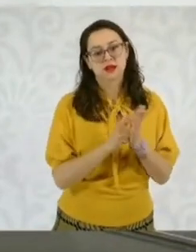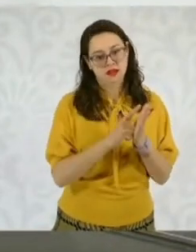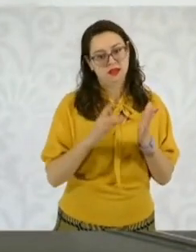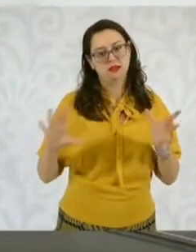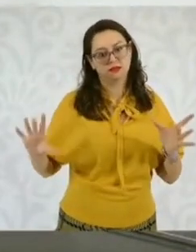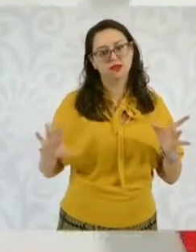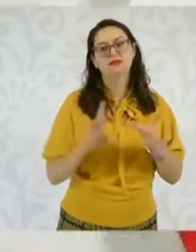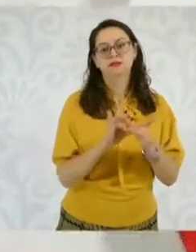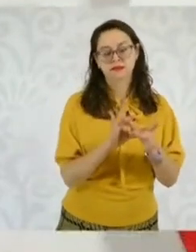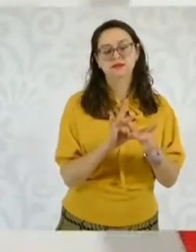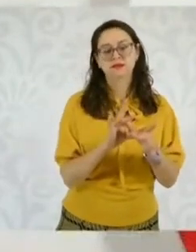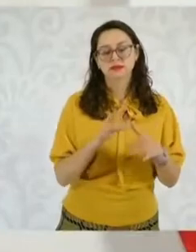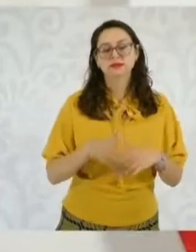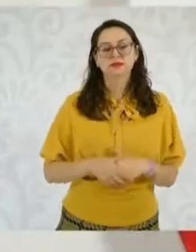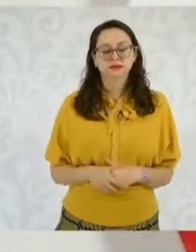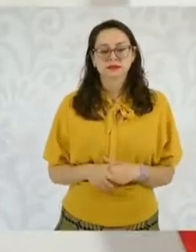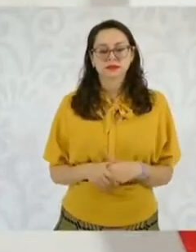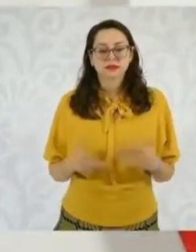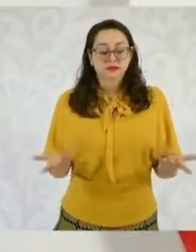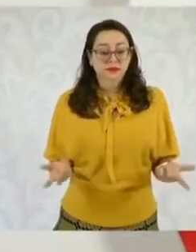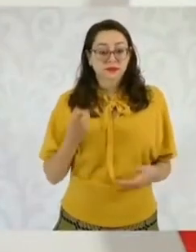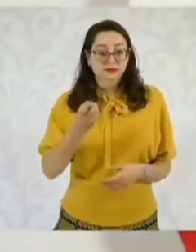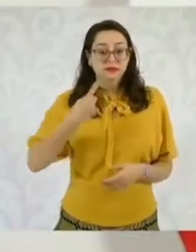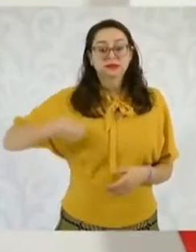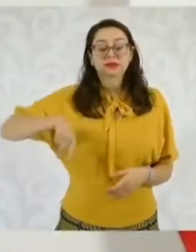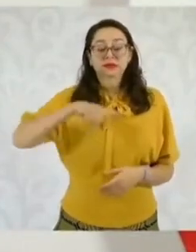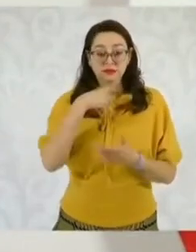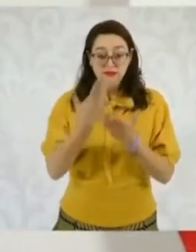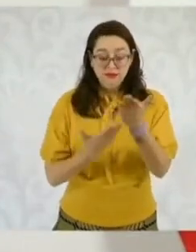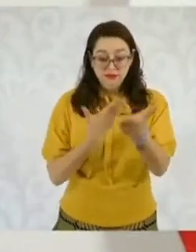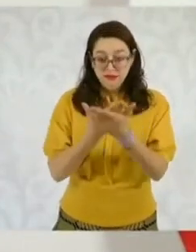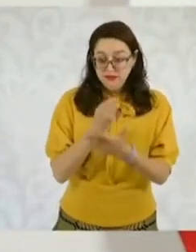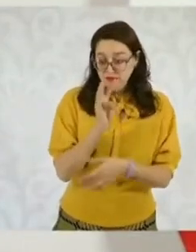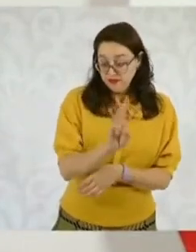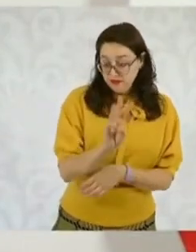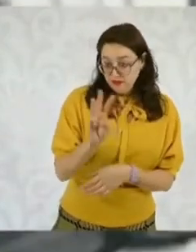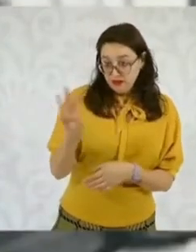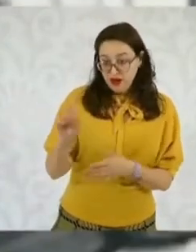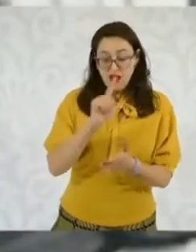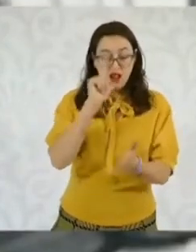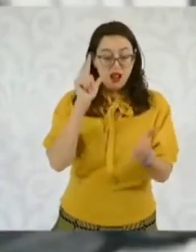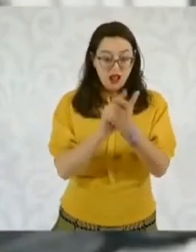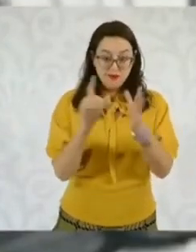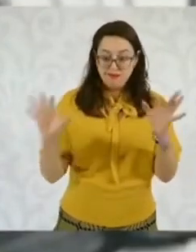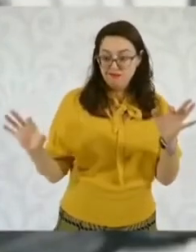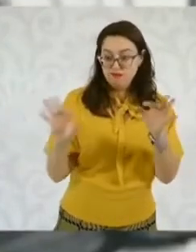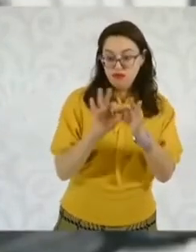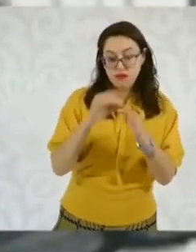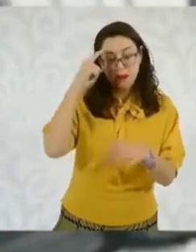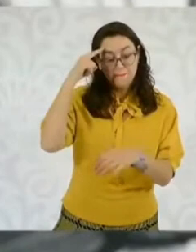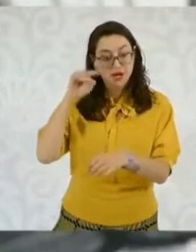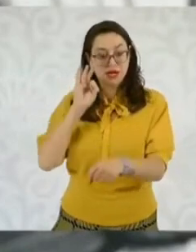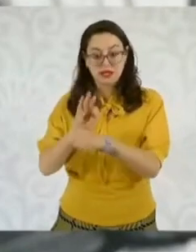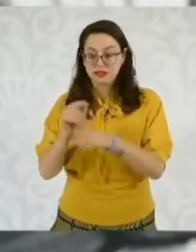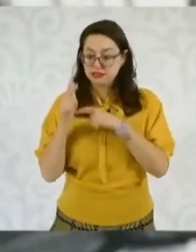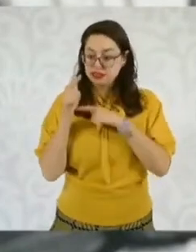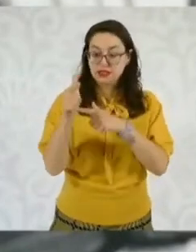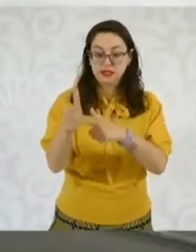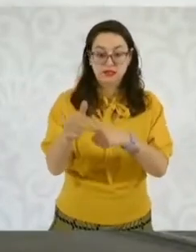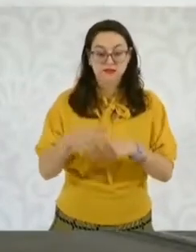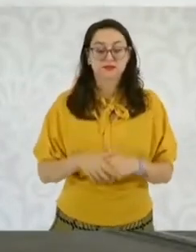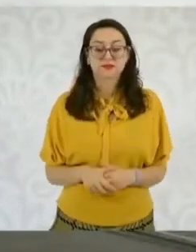regulada ahora en la ley. O sea, nosotros proponemos que la plataforma se regule en ley y eso se le da la garantía y la permanencia de la